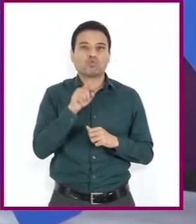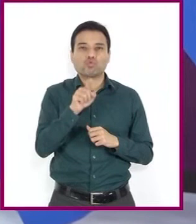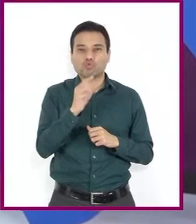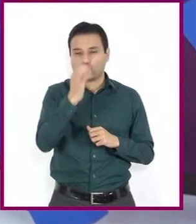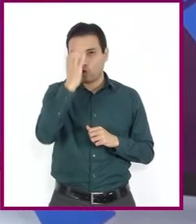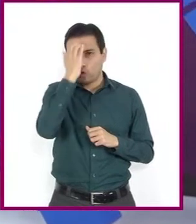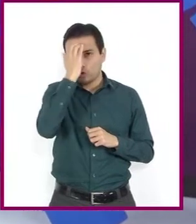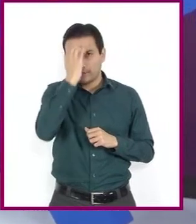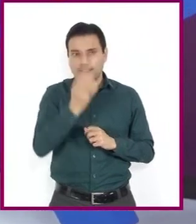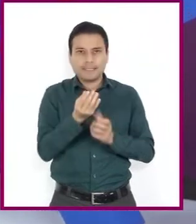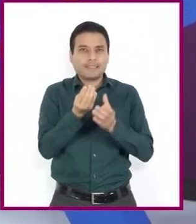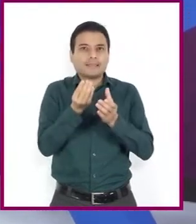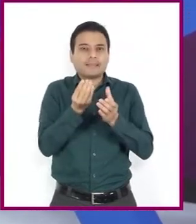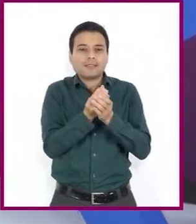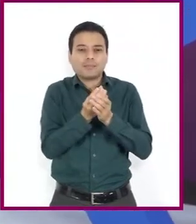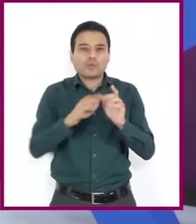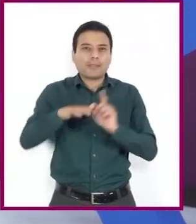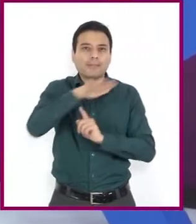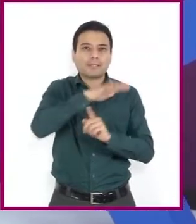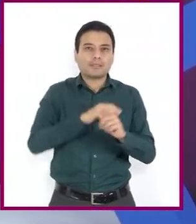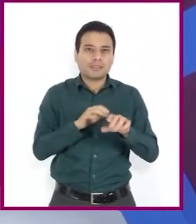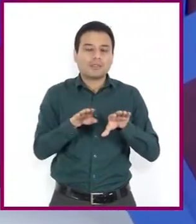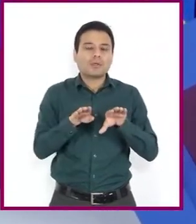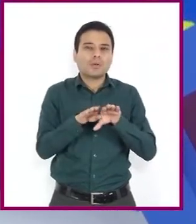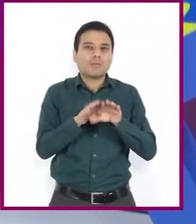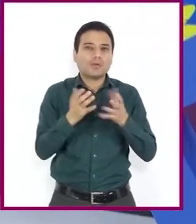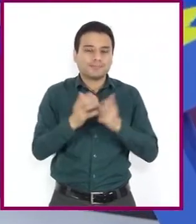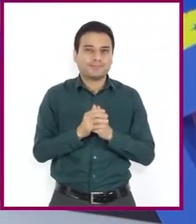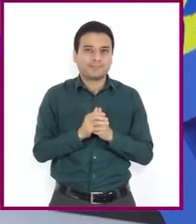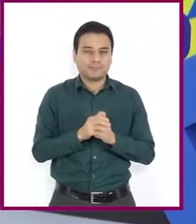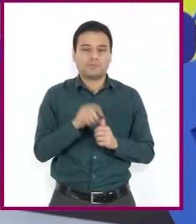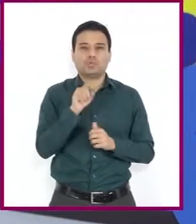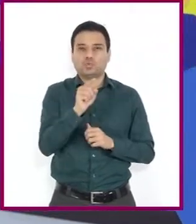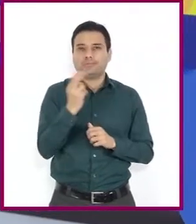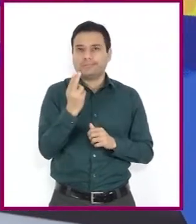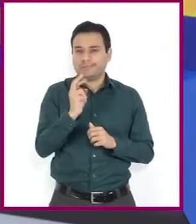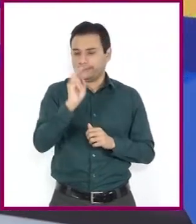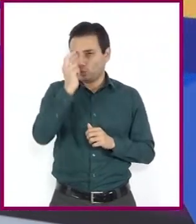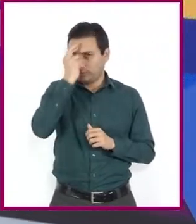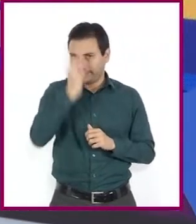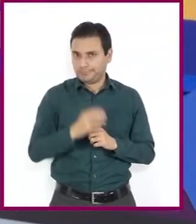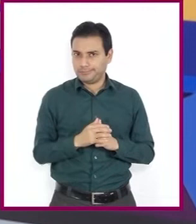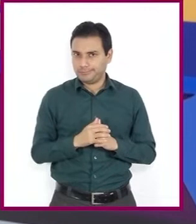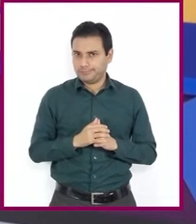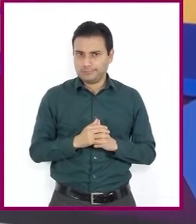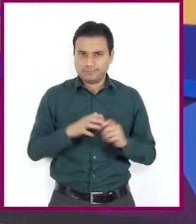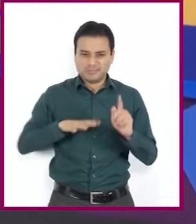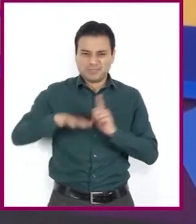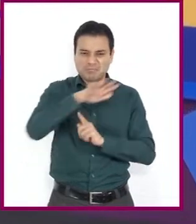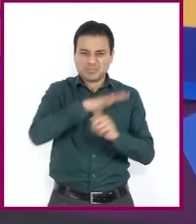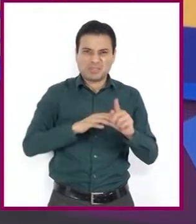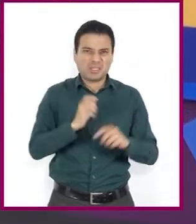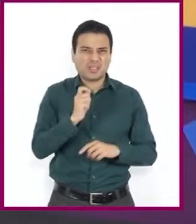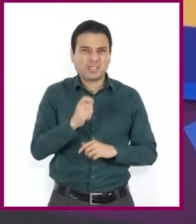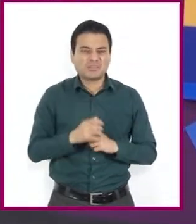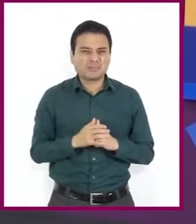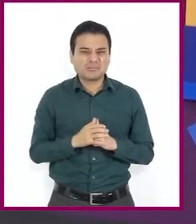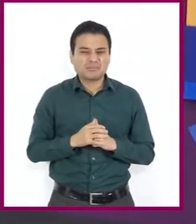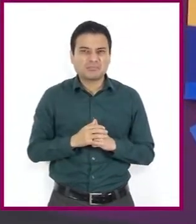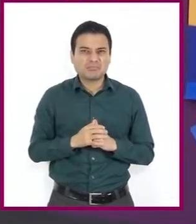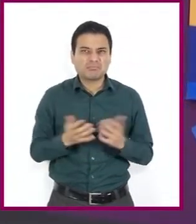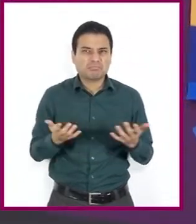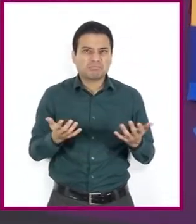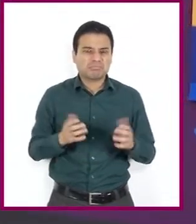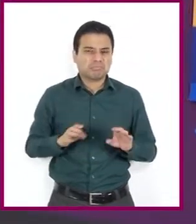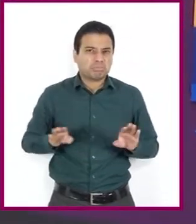el tipo de ambiente, para lo cual es necesario que recordemos qué es un ambiente, cuáles son